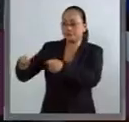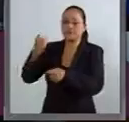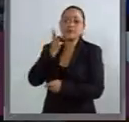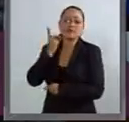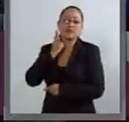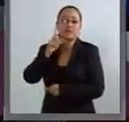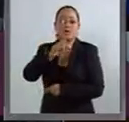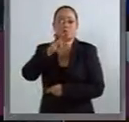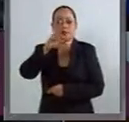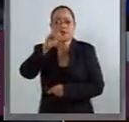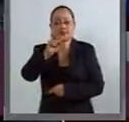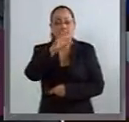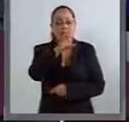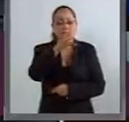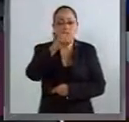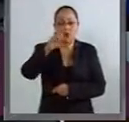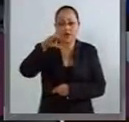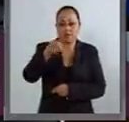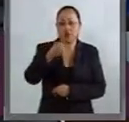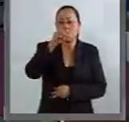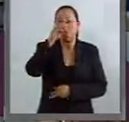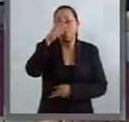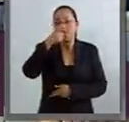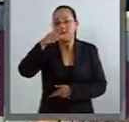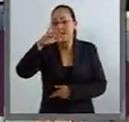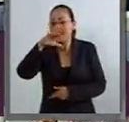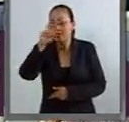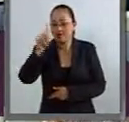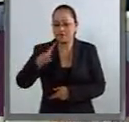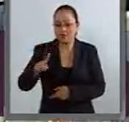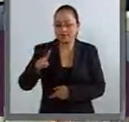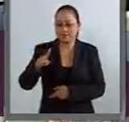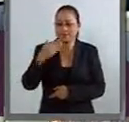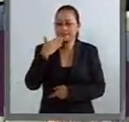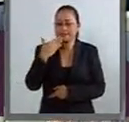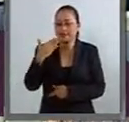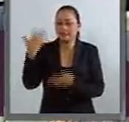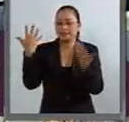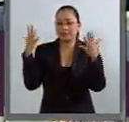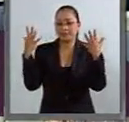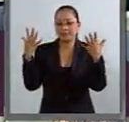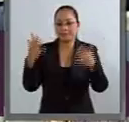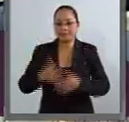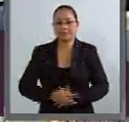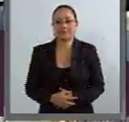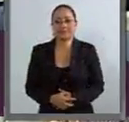diputado Luis Eduardo Quirós, a quien recibimos con un fuerte aplauso.